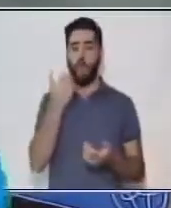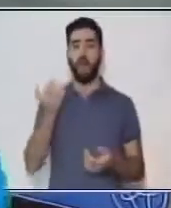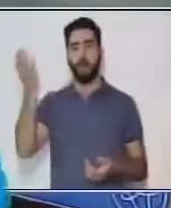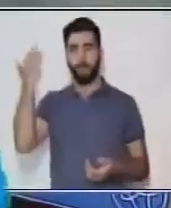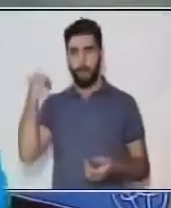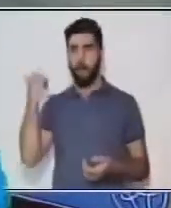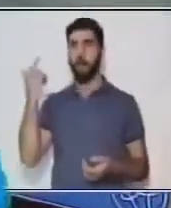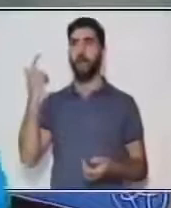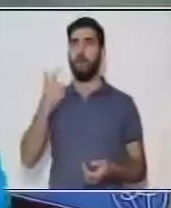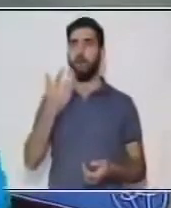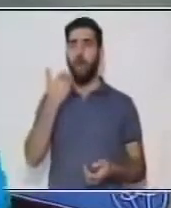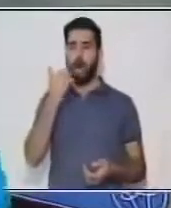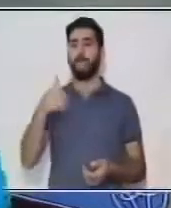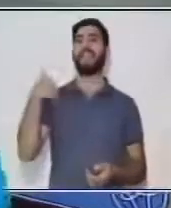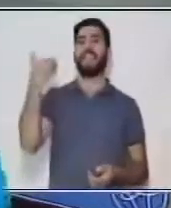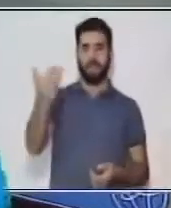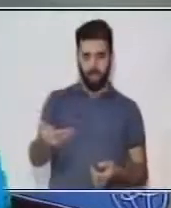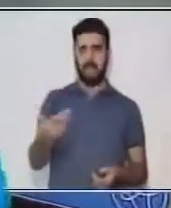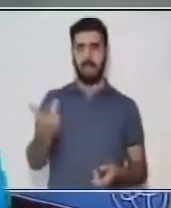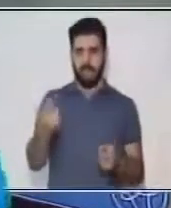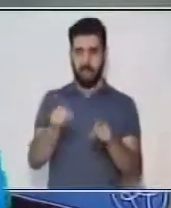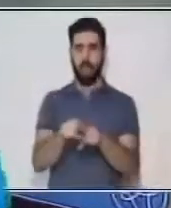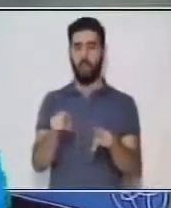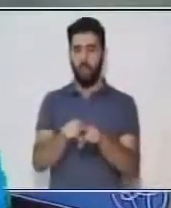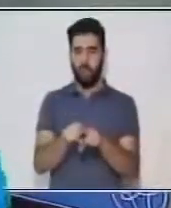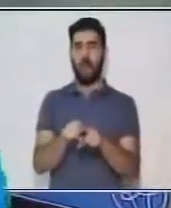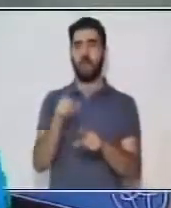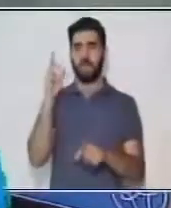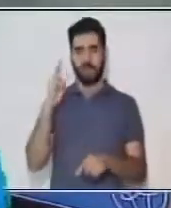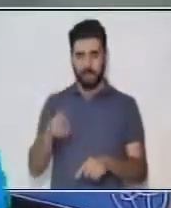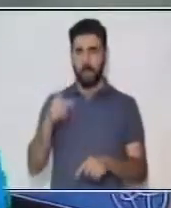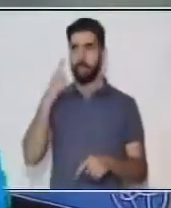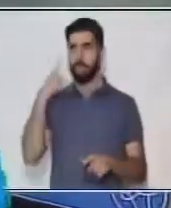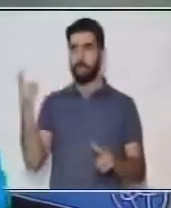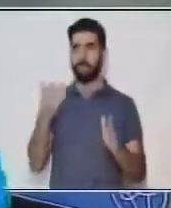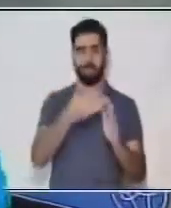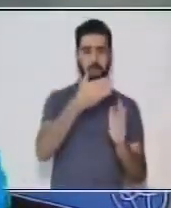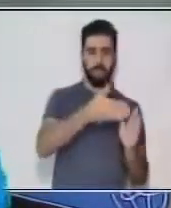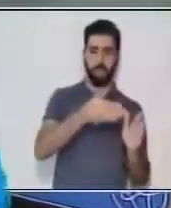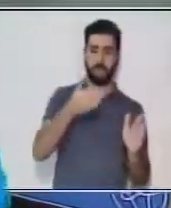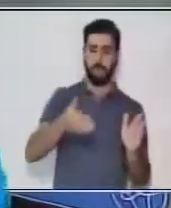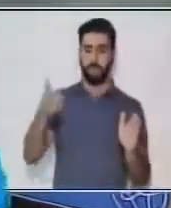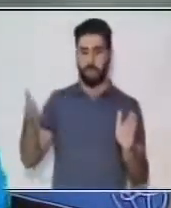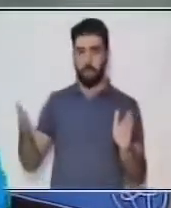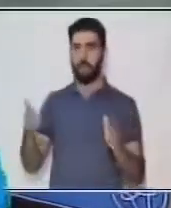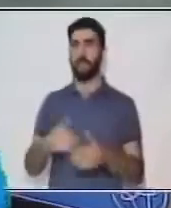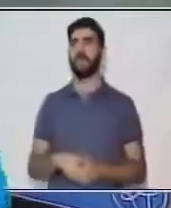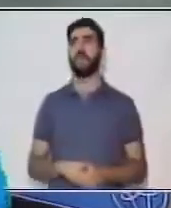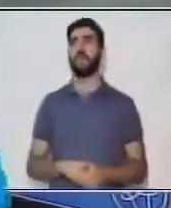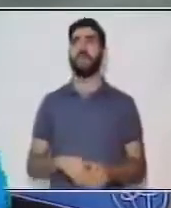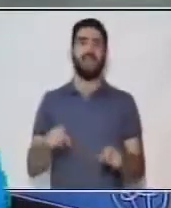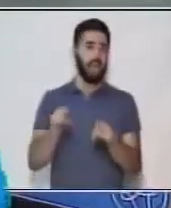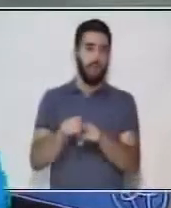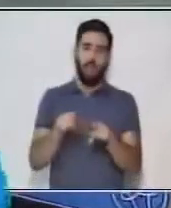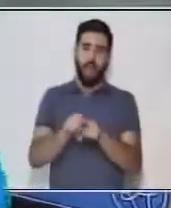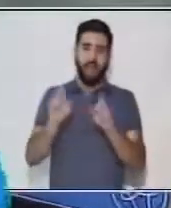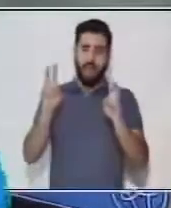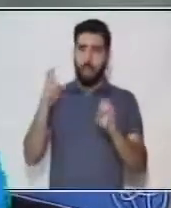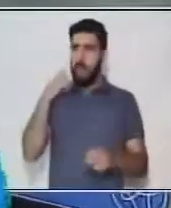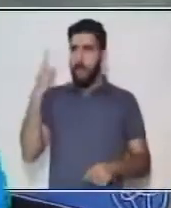planchó, corrió. Por lo general siempre va a tener una terminación con la letra O. Si es